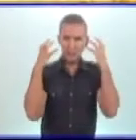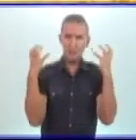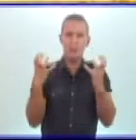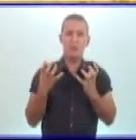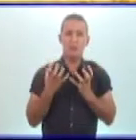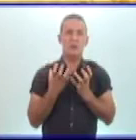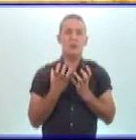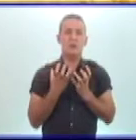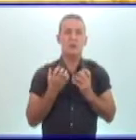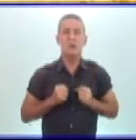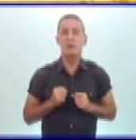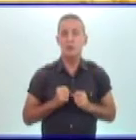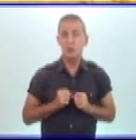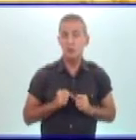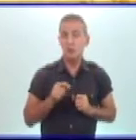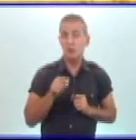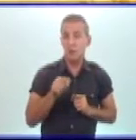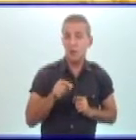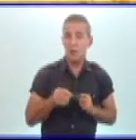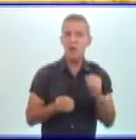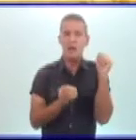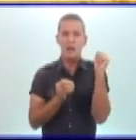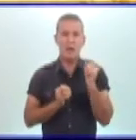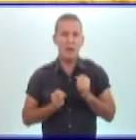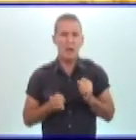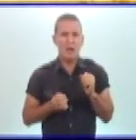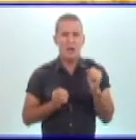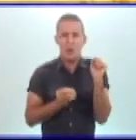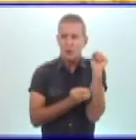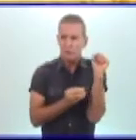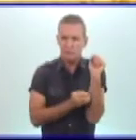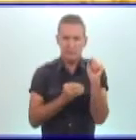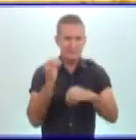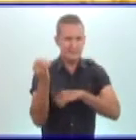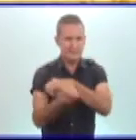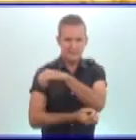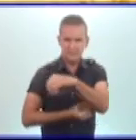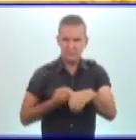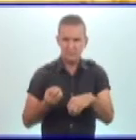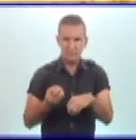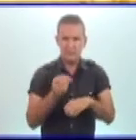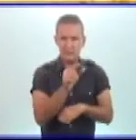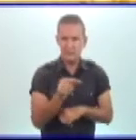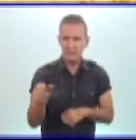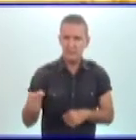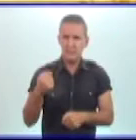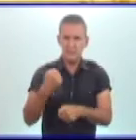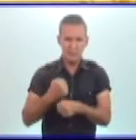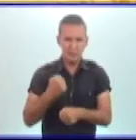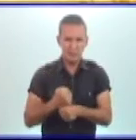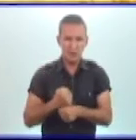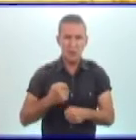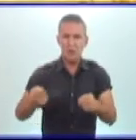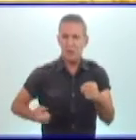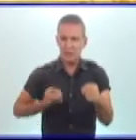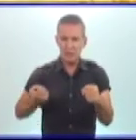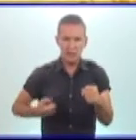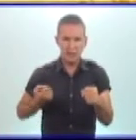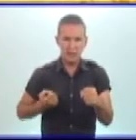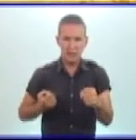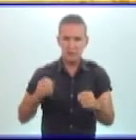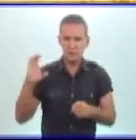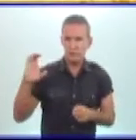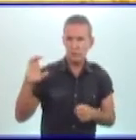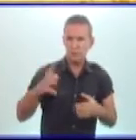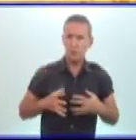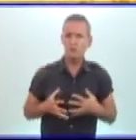Federico Engels constituyeron una poderosa arma ideológica transformativa del proletariado en su lucha contra la explotación capitalista y la